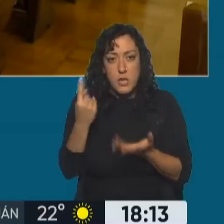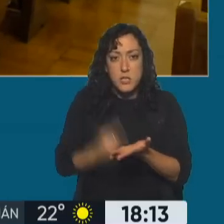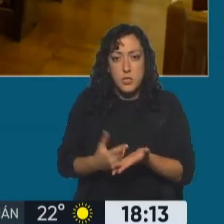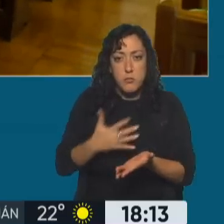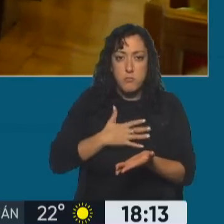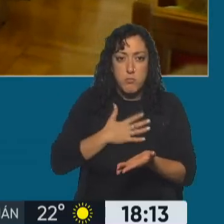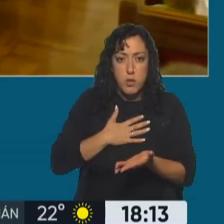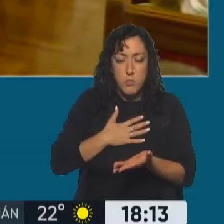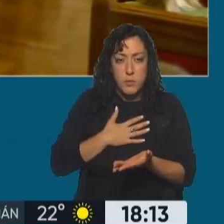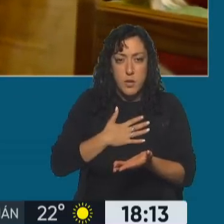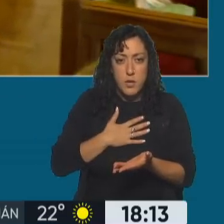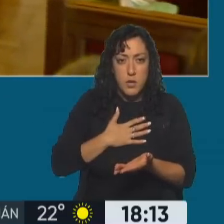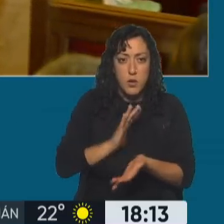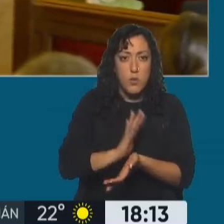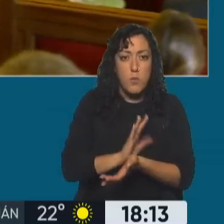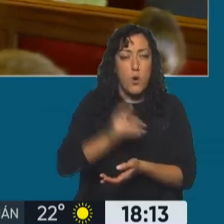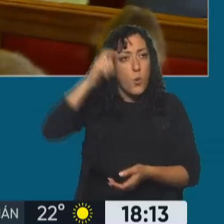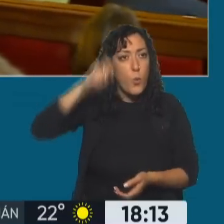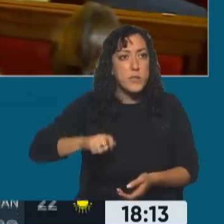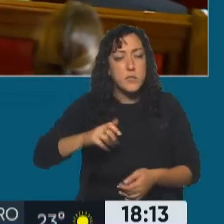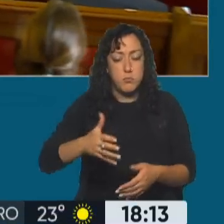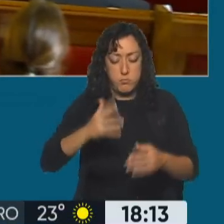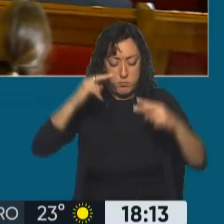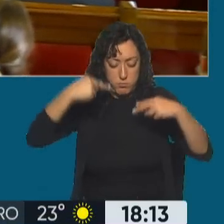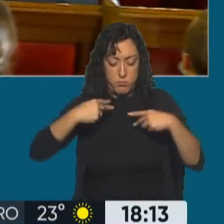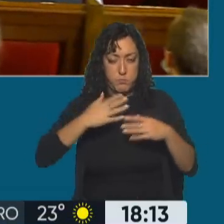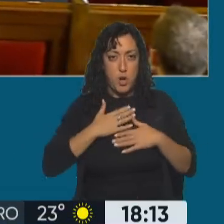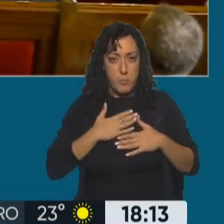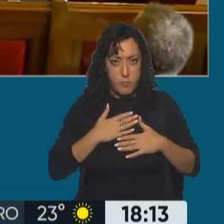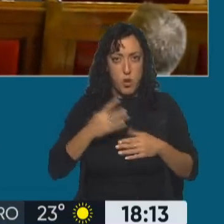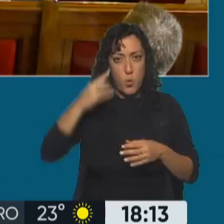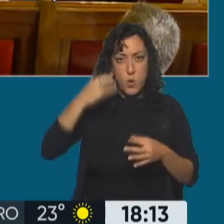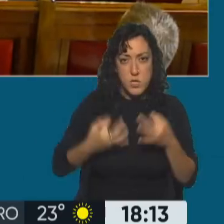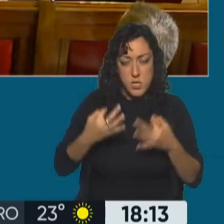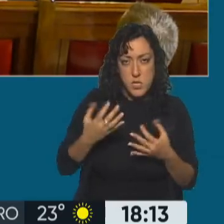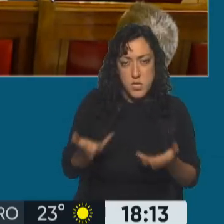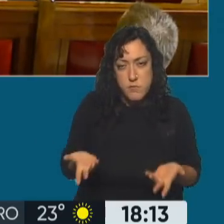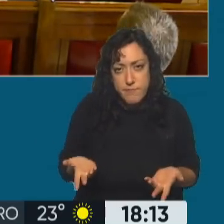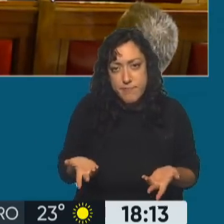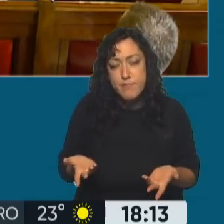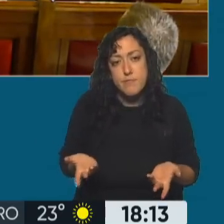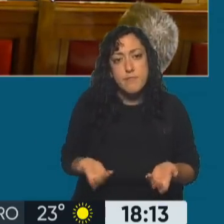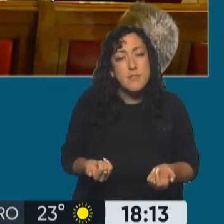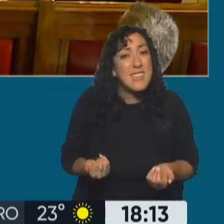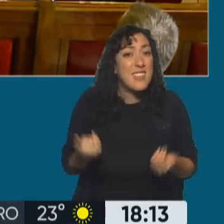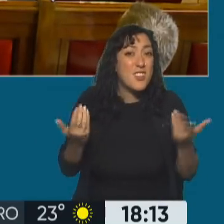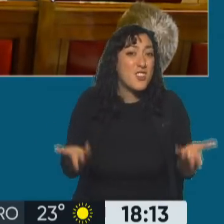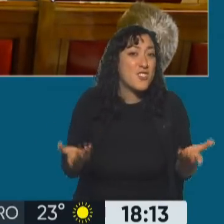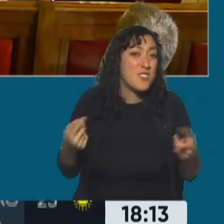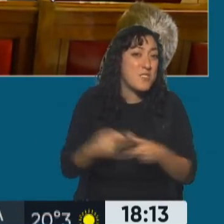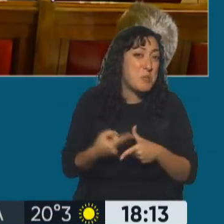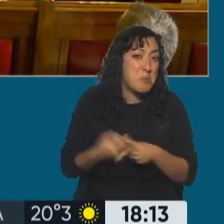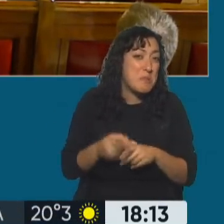decisiones. Es jueza de sí misma. En consecuencia, poco pueden discutirle y casi todo lo que se